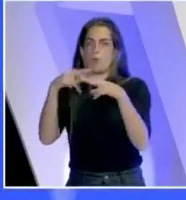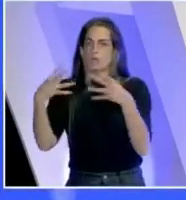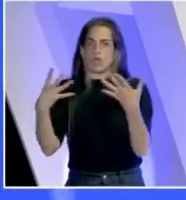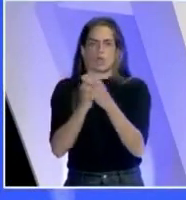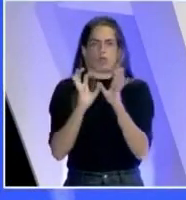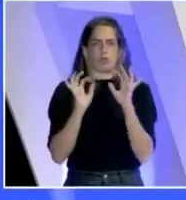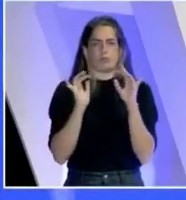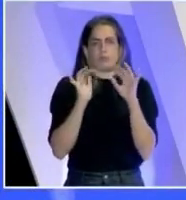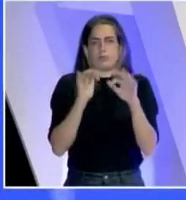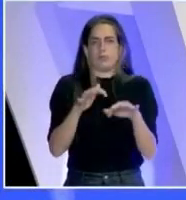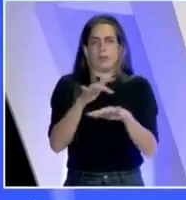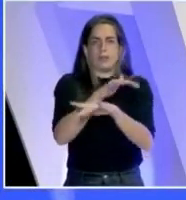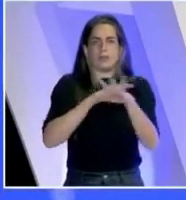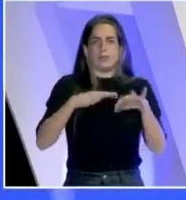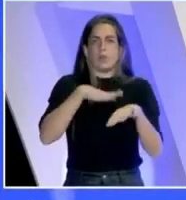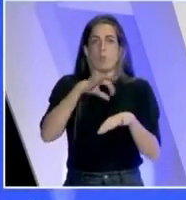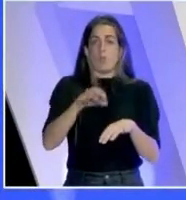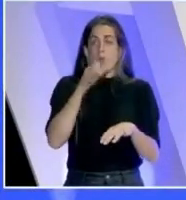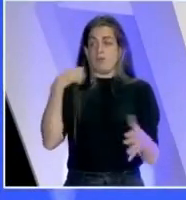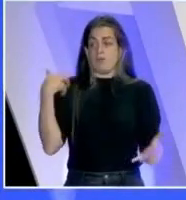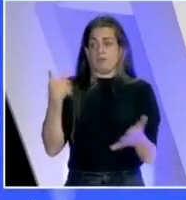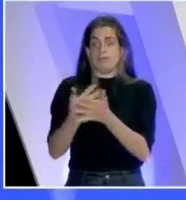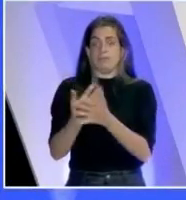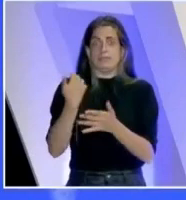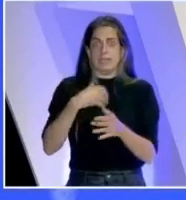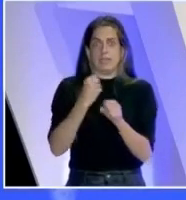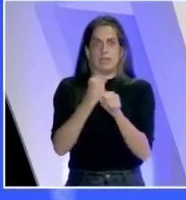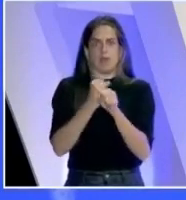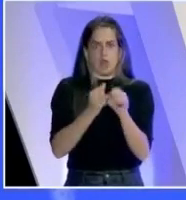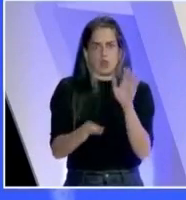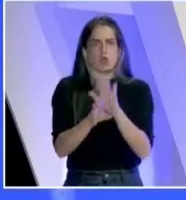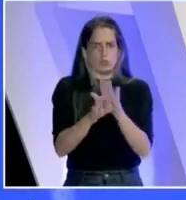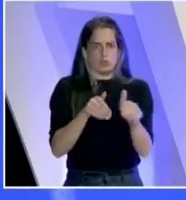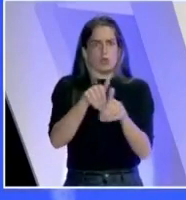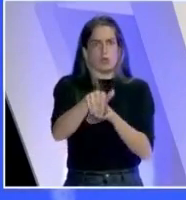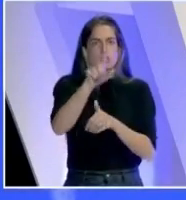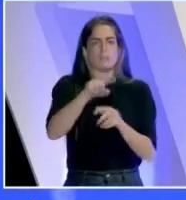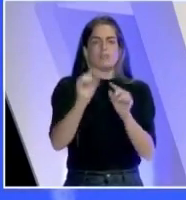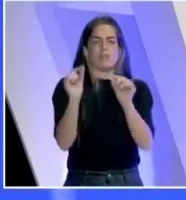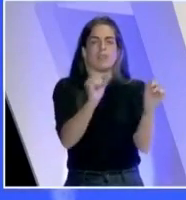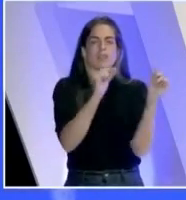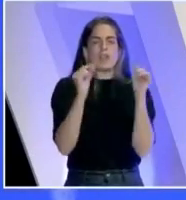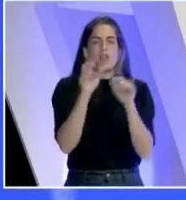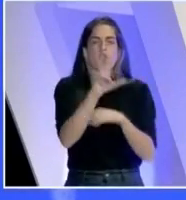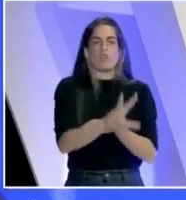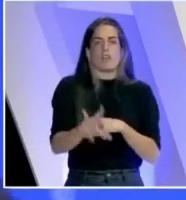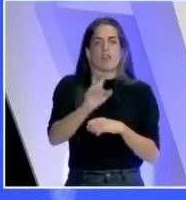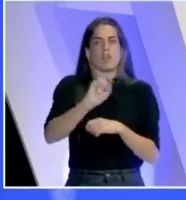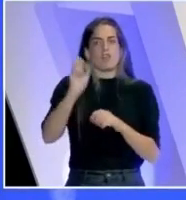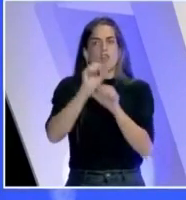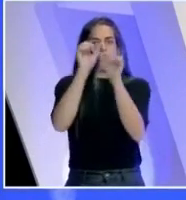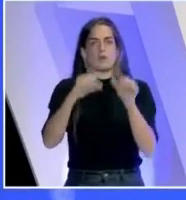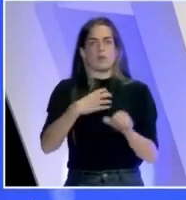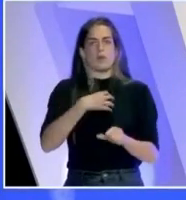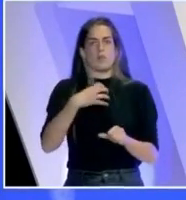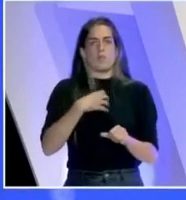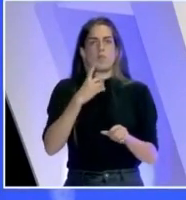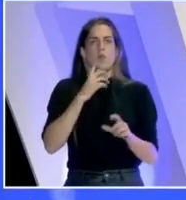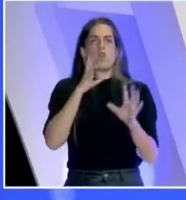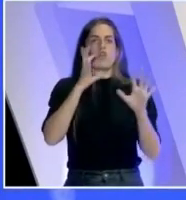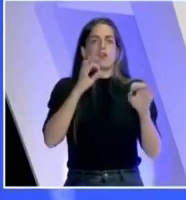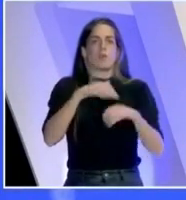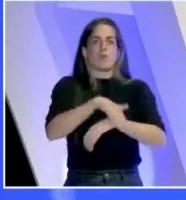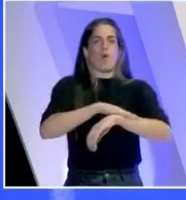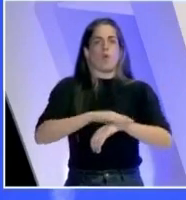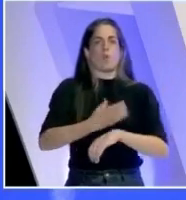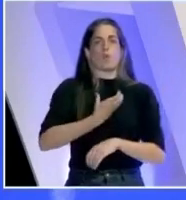estamos ya trabajando y vamos a continuar trabajando. Un diálogo nacional en el que, como no podía ser de otro modo, pues lógicamente los gobiernos municipales,